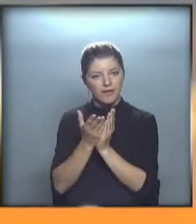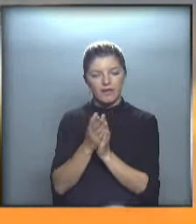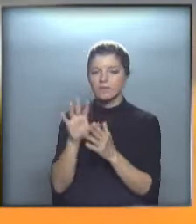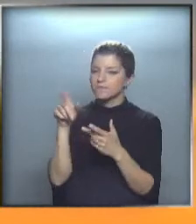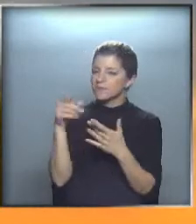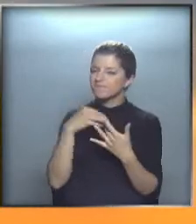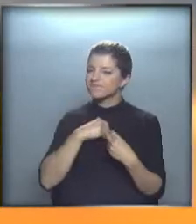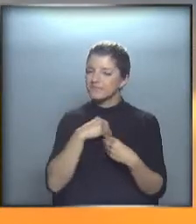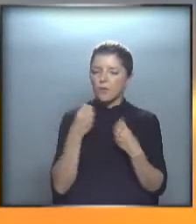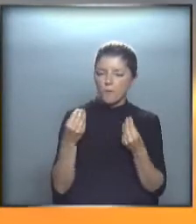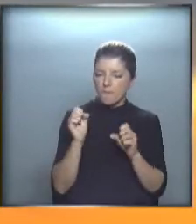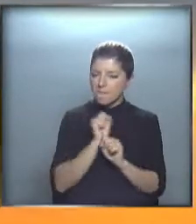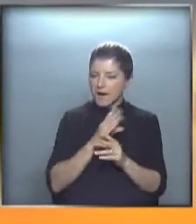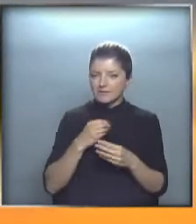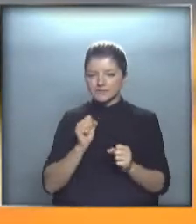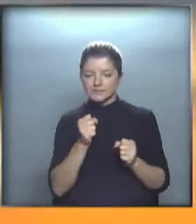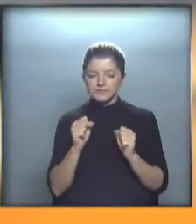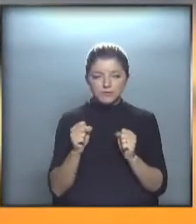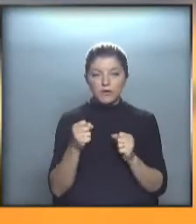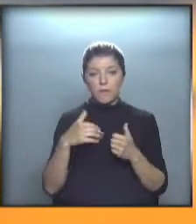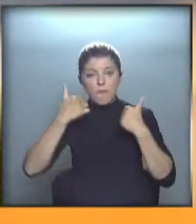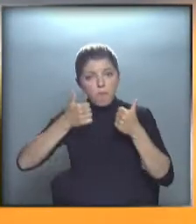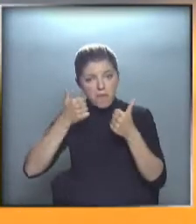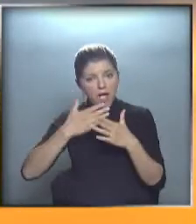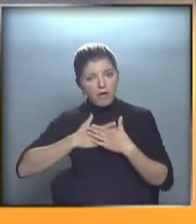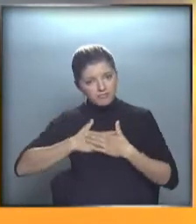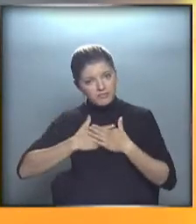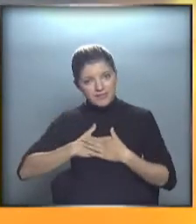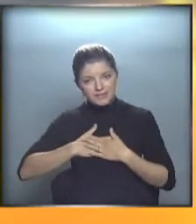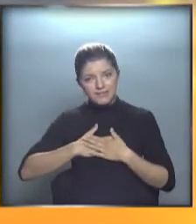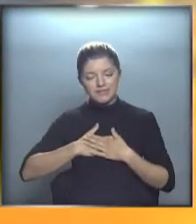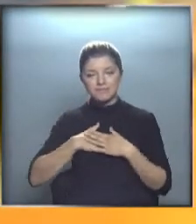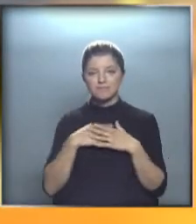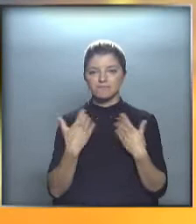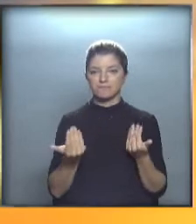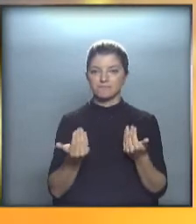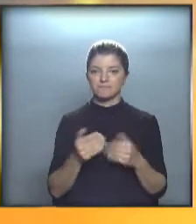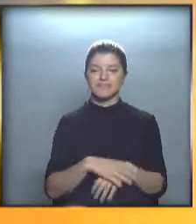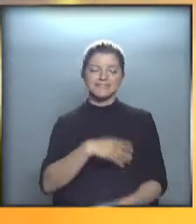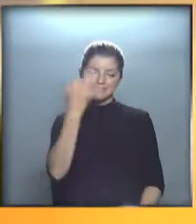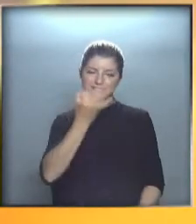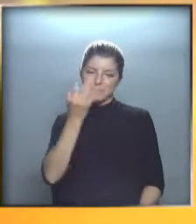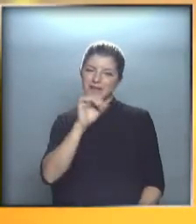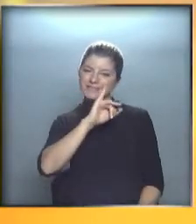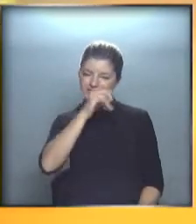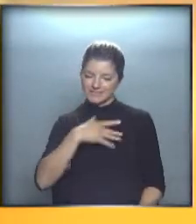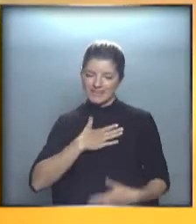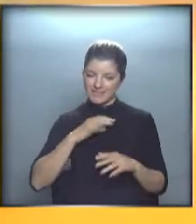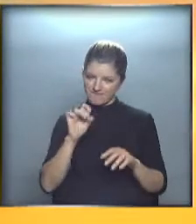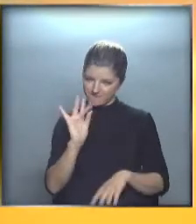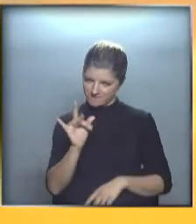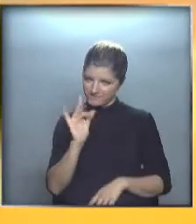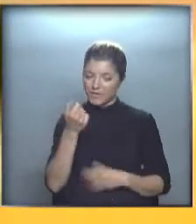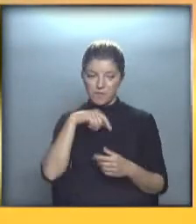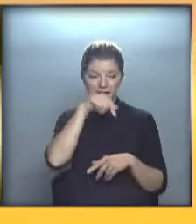pone mal? ¿Cómo te pone? ¿Te pone bien? ¿Te sí, cuesta? En realidad, sí, me cuesta mucho porque tengo que